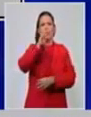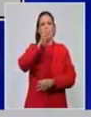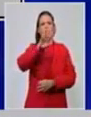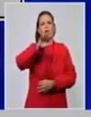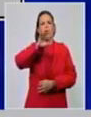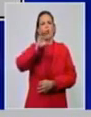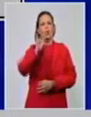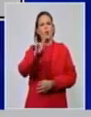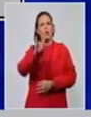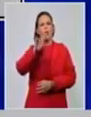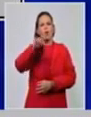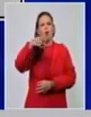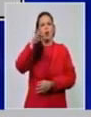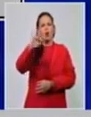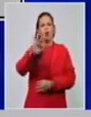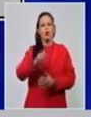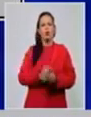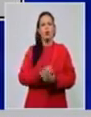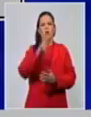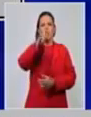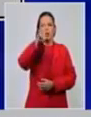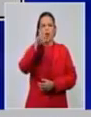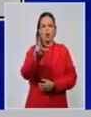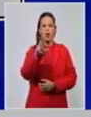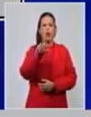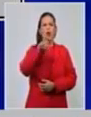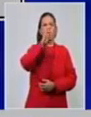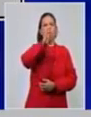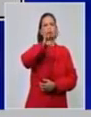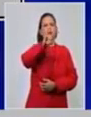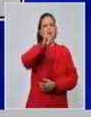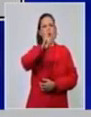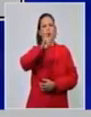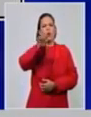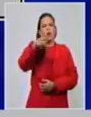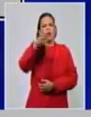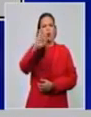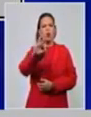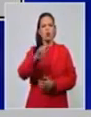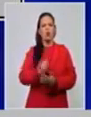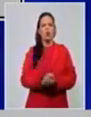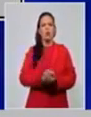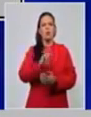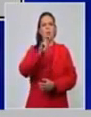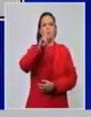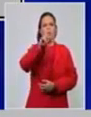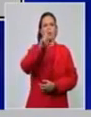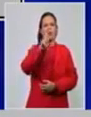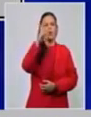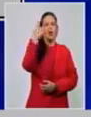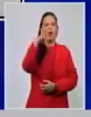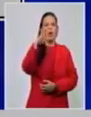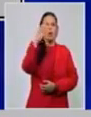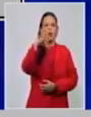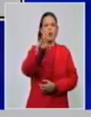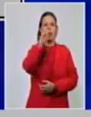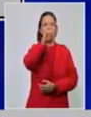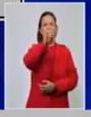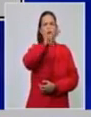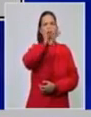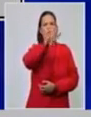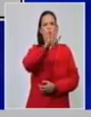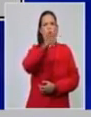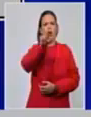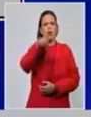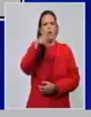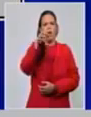Villa Clara 38,8, Mayabeque 36,9, Camagüey 24,8